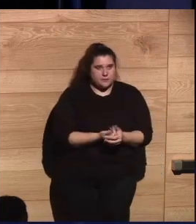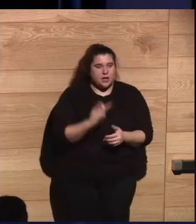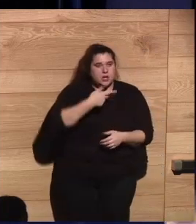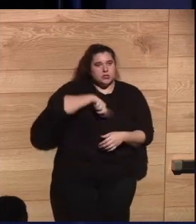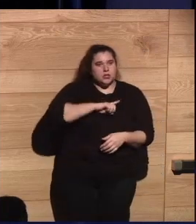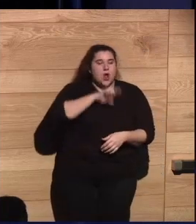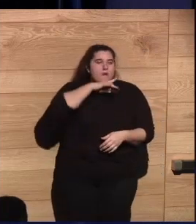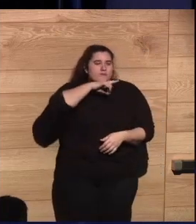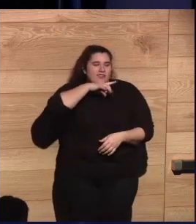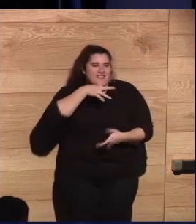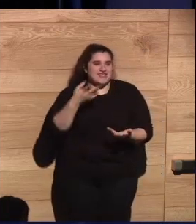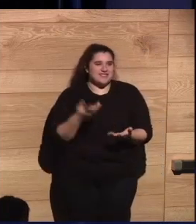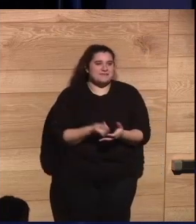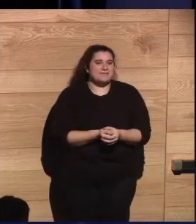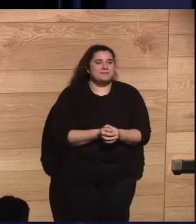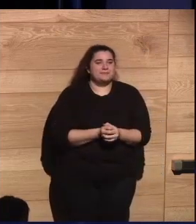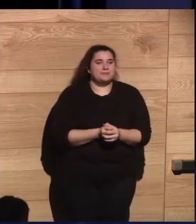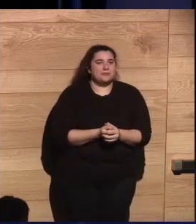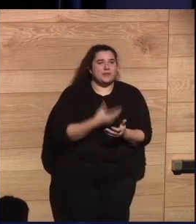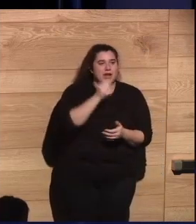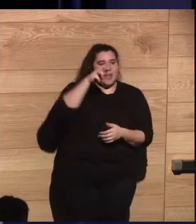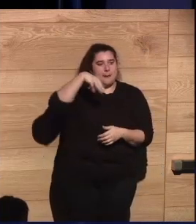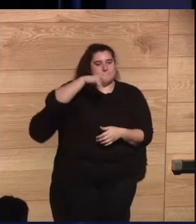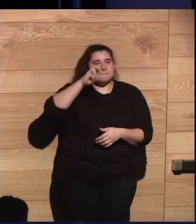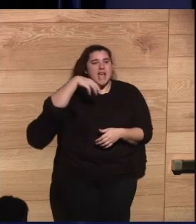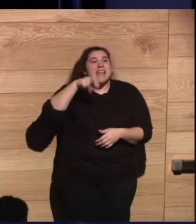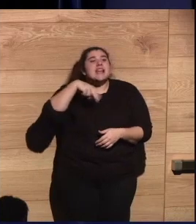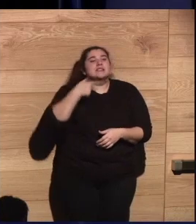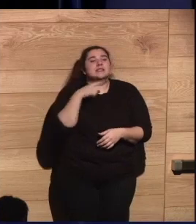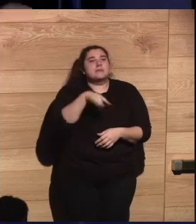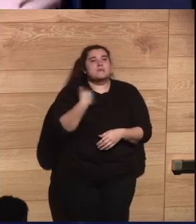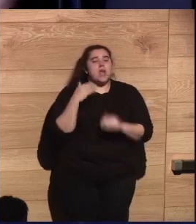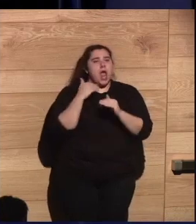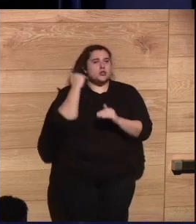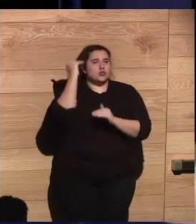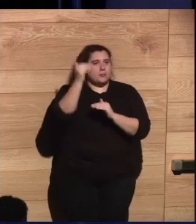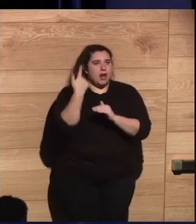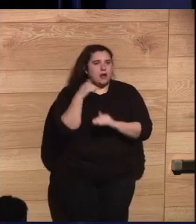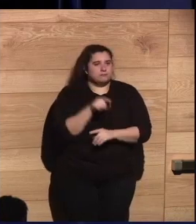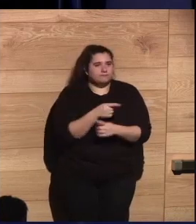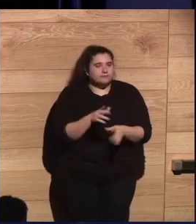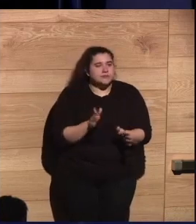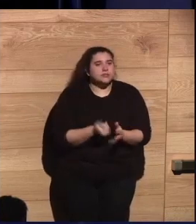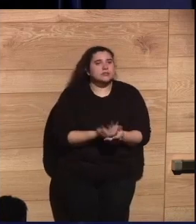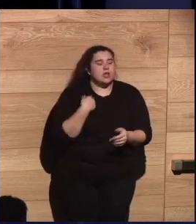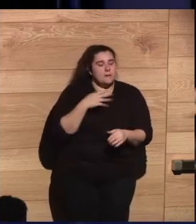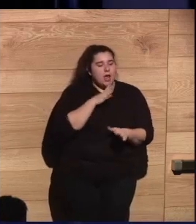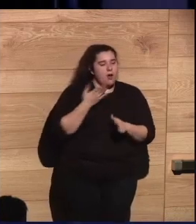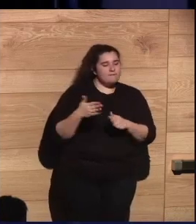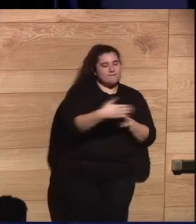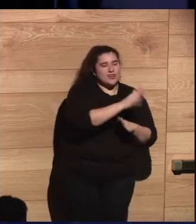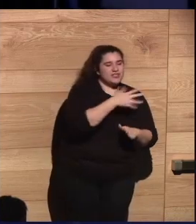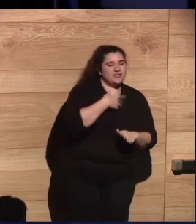estamos muy contentos con él, ¿no? Pero de Carmen Romeo de la mezzo soprano también es increíble. Pero que en cualquier caso, respondiendo, no me quiero tampoco desviar de lo que me has dicho,